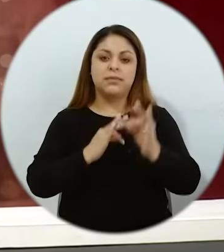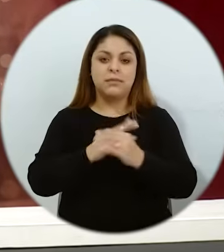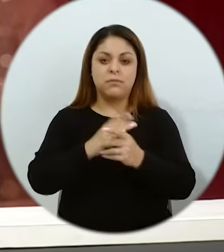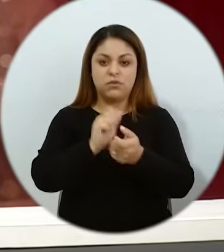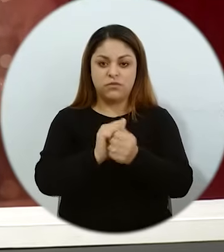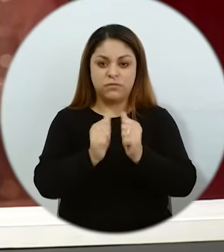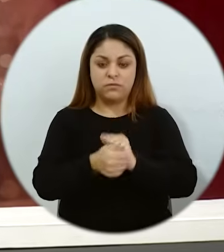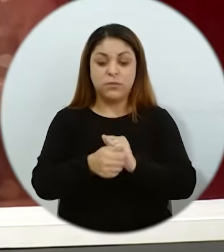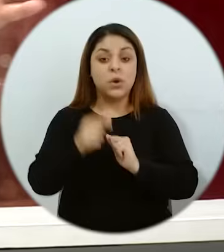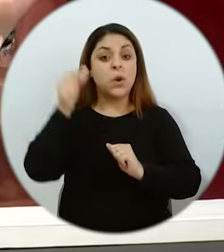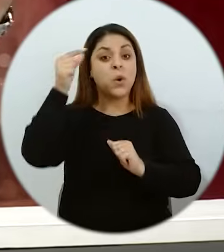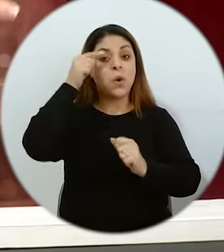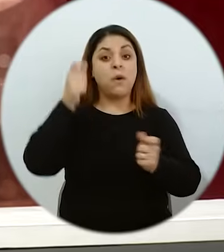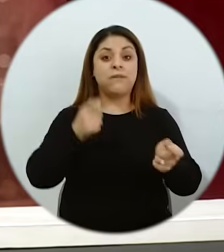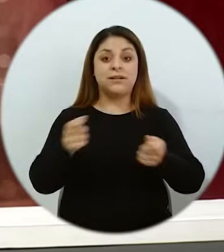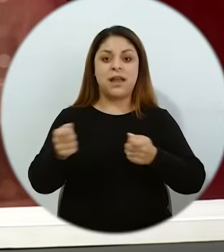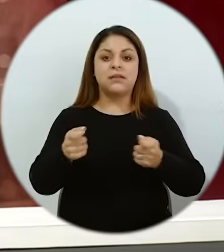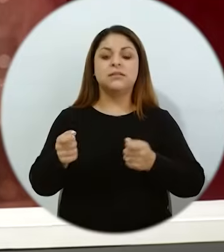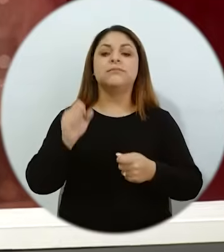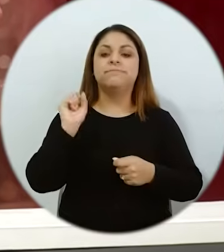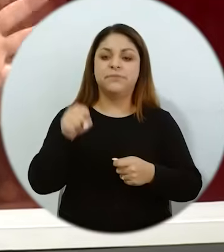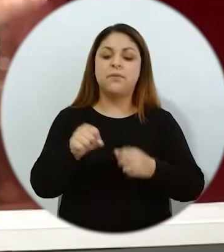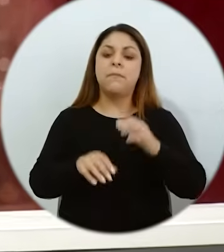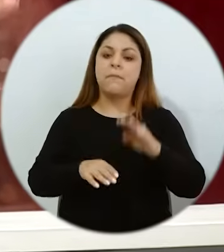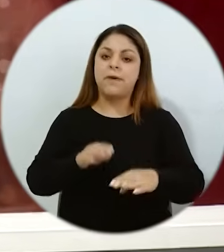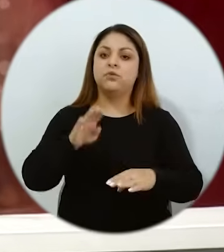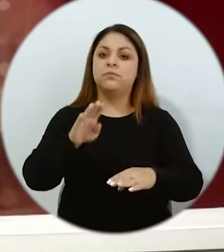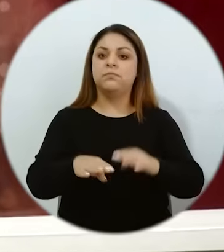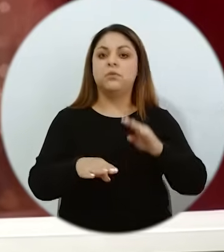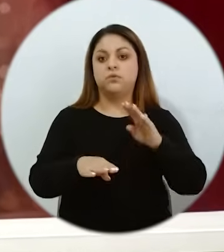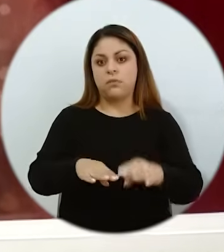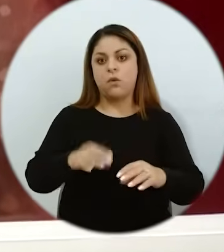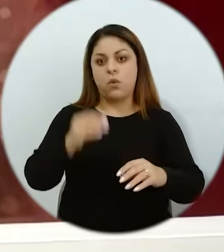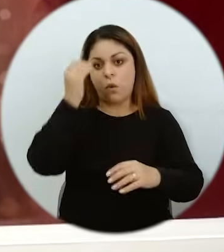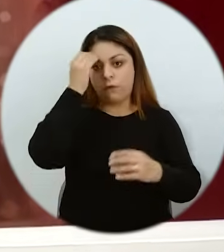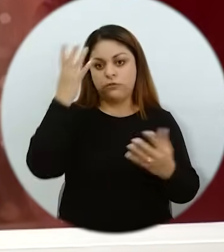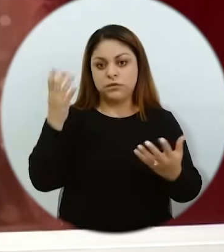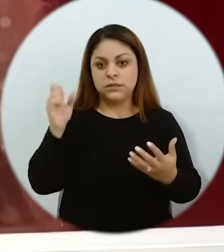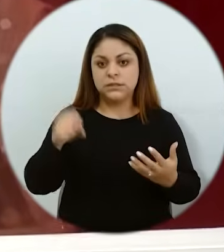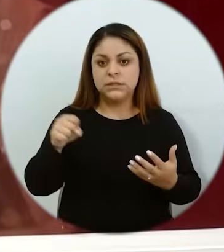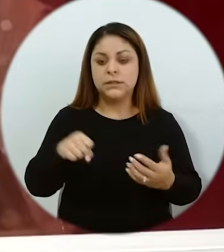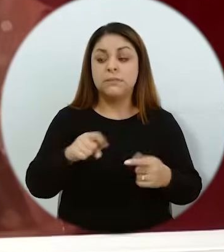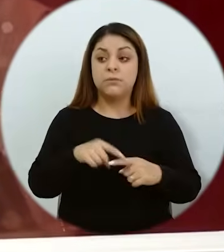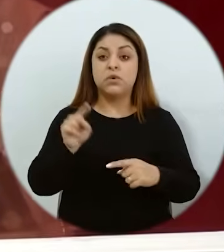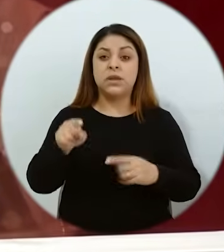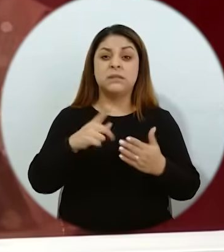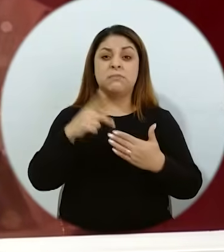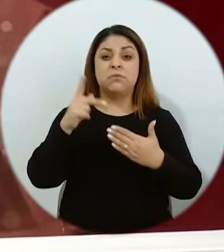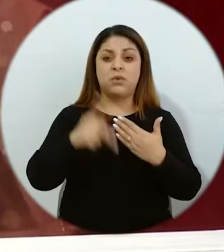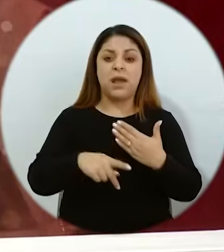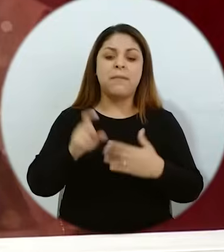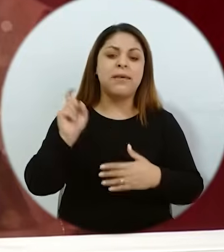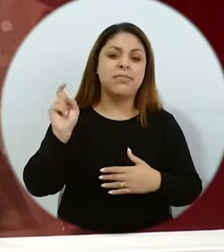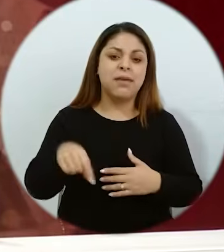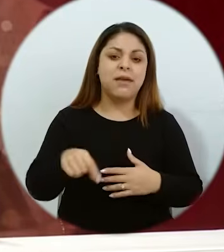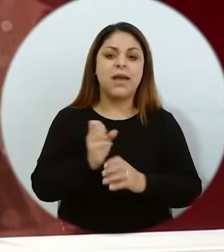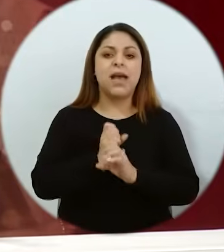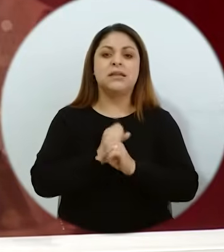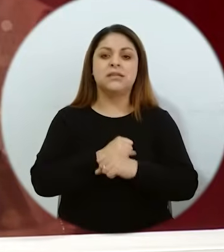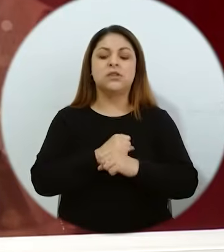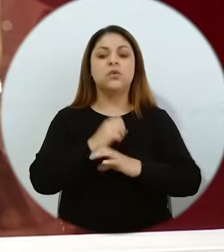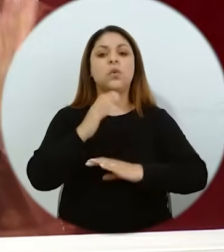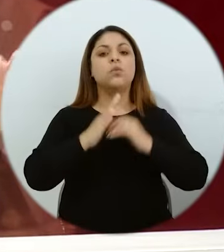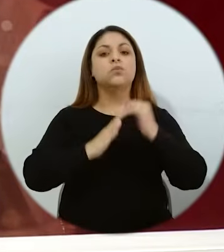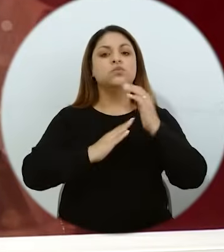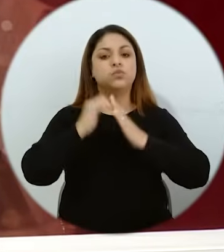de la gobernanza, el programa que decía don Fernando, sí, vamos paso a paso, o sea, por supuesto, pero ese programa tenemos que